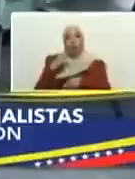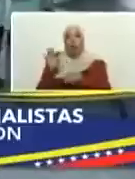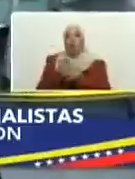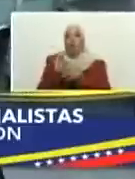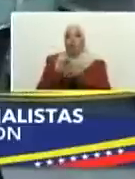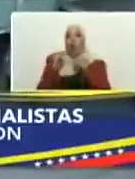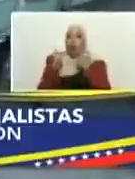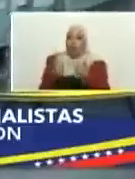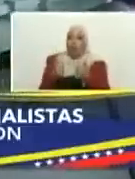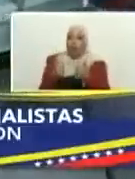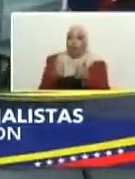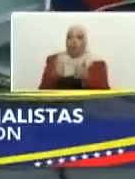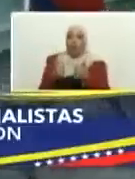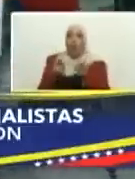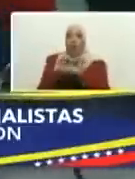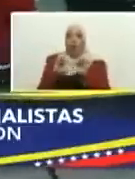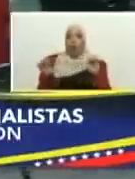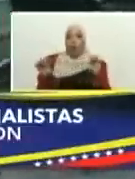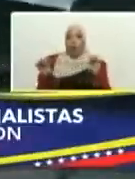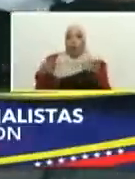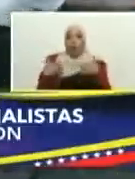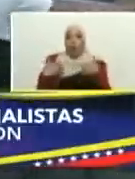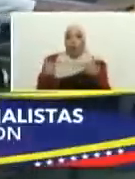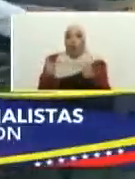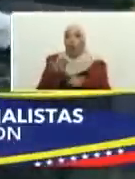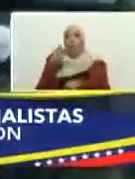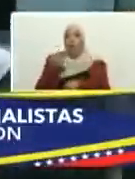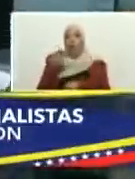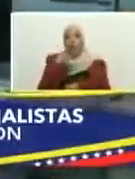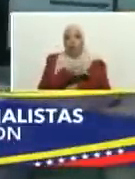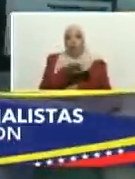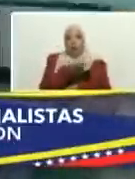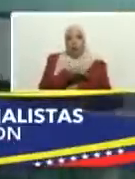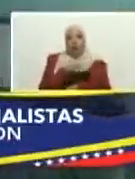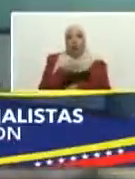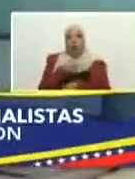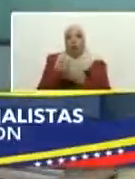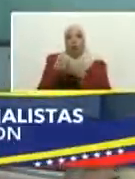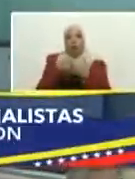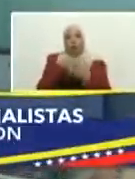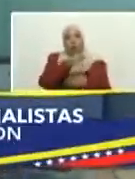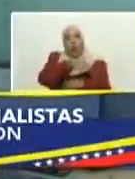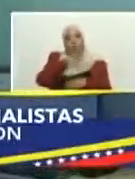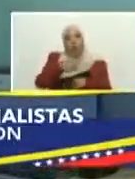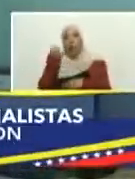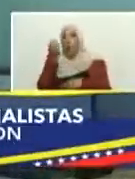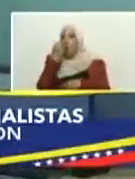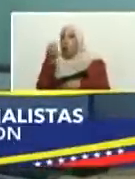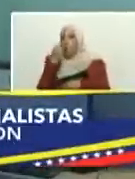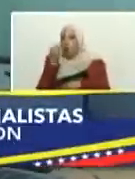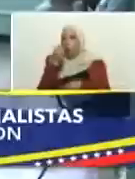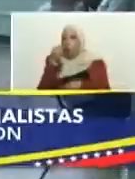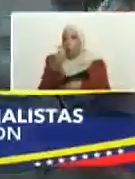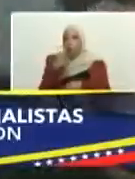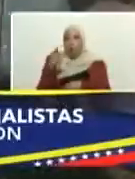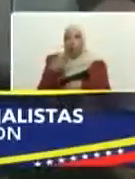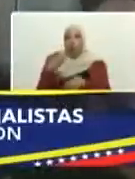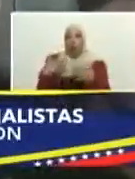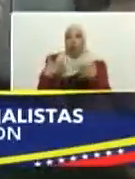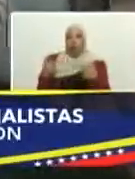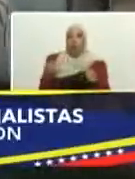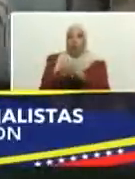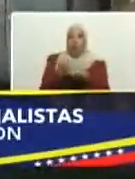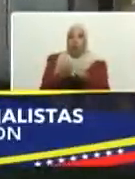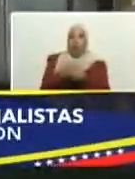funciona. Funciona con educación, funciona con políticas sociales, funciona con políticas de alimentación, con políticas de salud, con